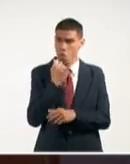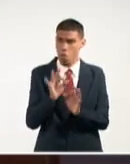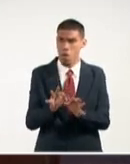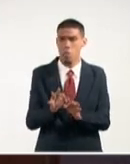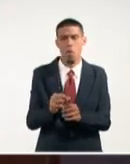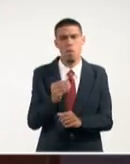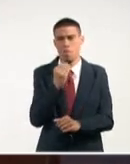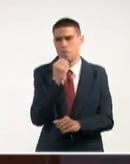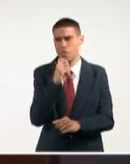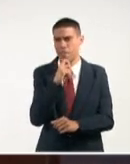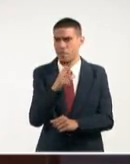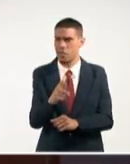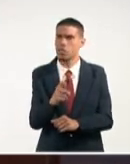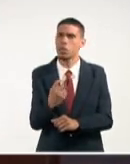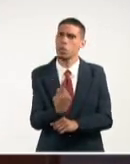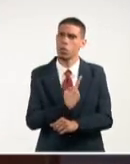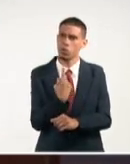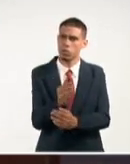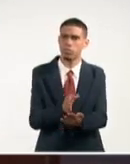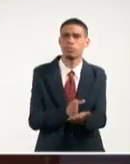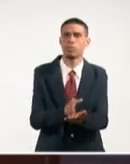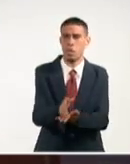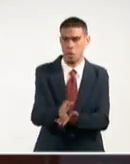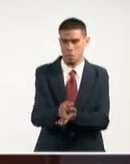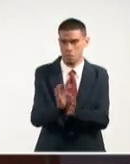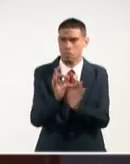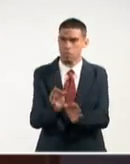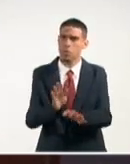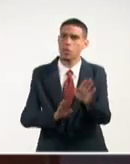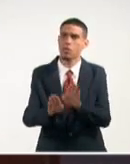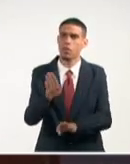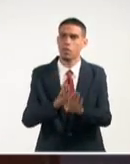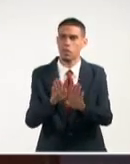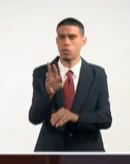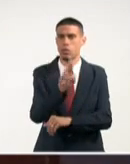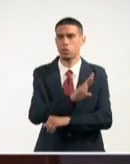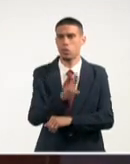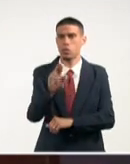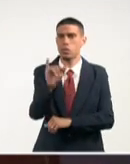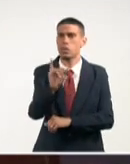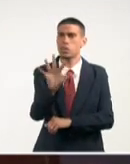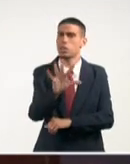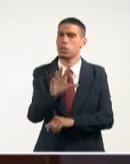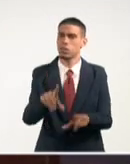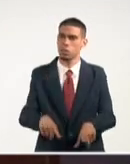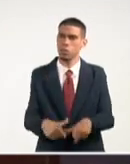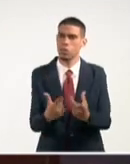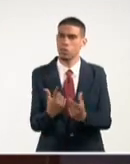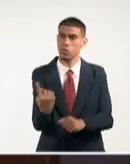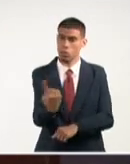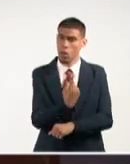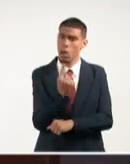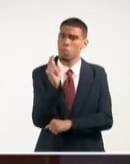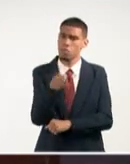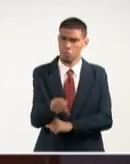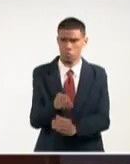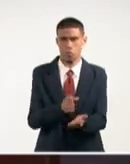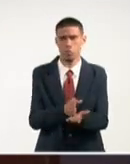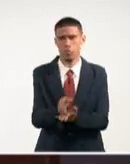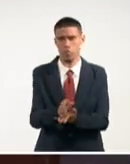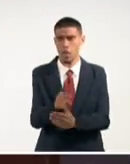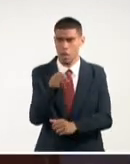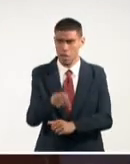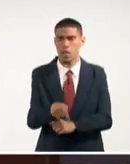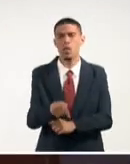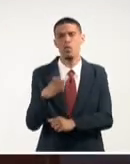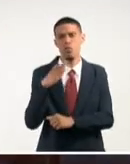a este 65 aniversario. Aquí estamos y aquí